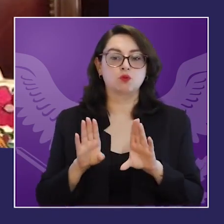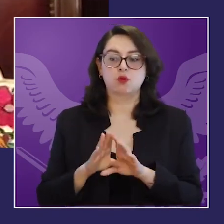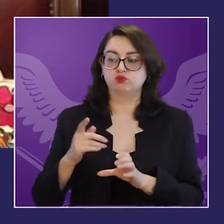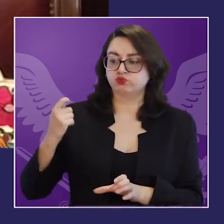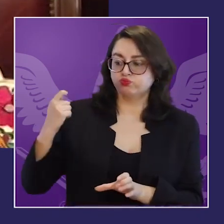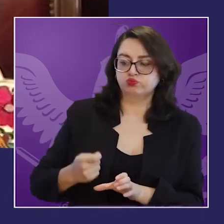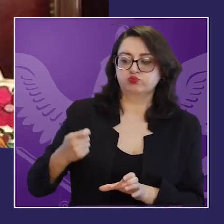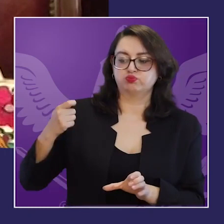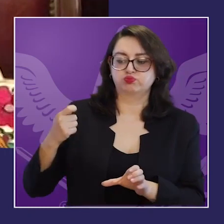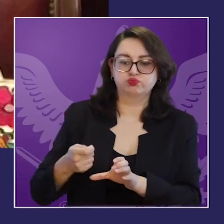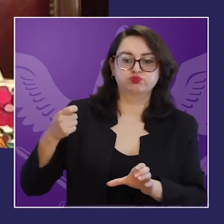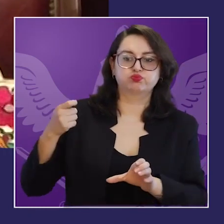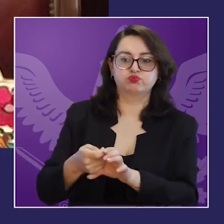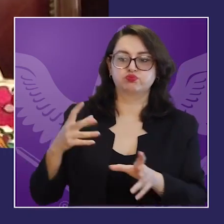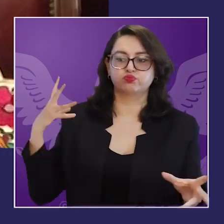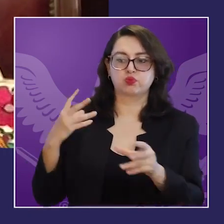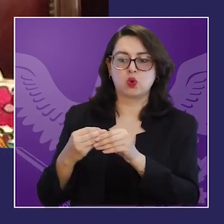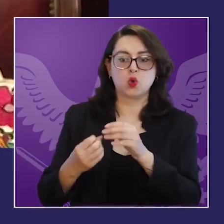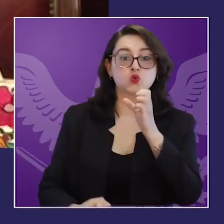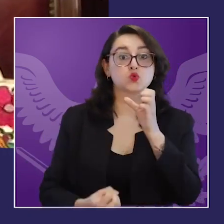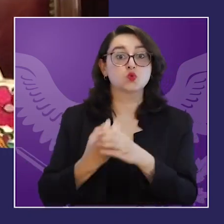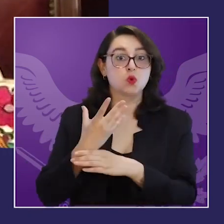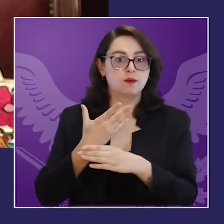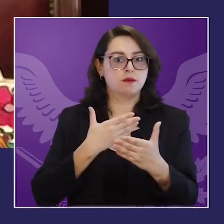jurisprudencia novedosa o por dónde viene la jurisprudencia